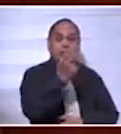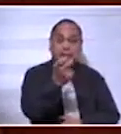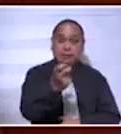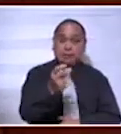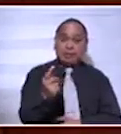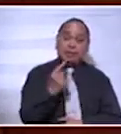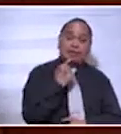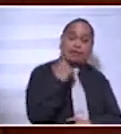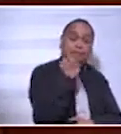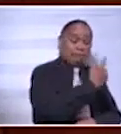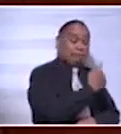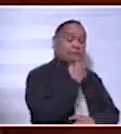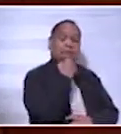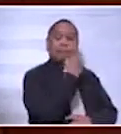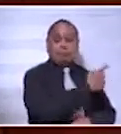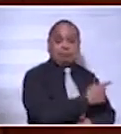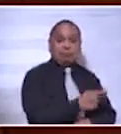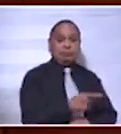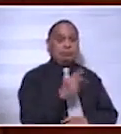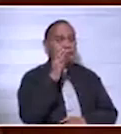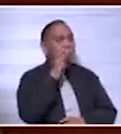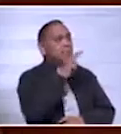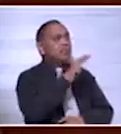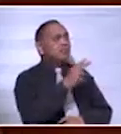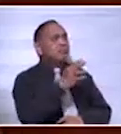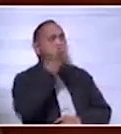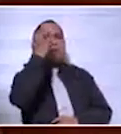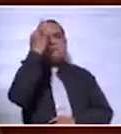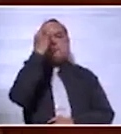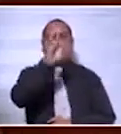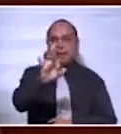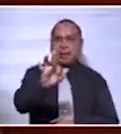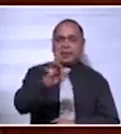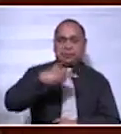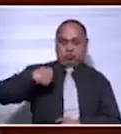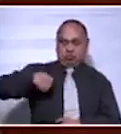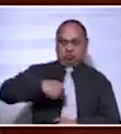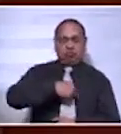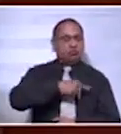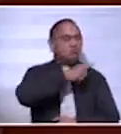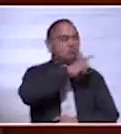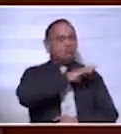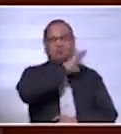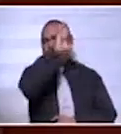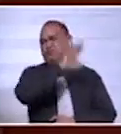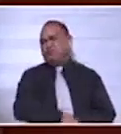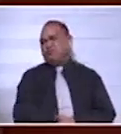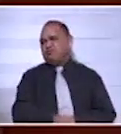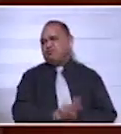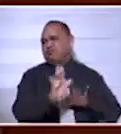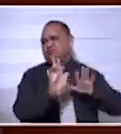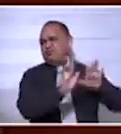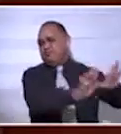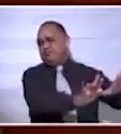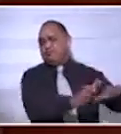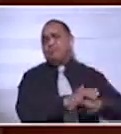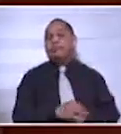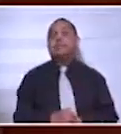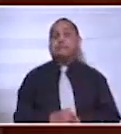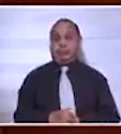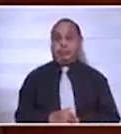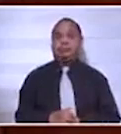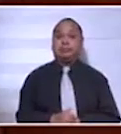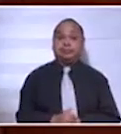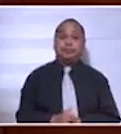por eso donde lo veamos, traidor, y para nosotros está muerto, así que ni siquiera toque, y yo le pido a mis